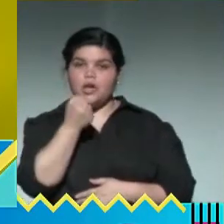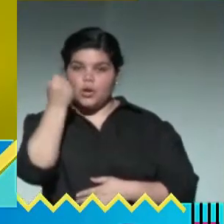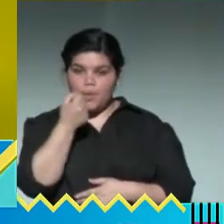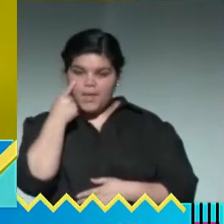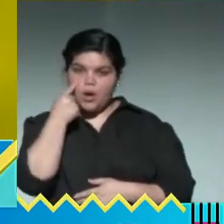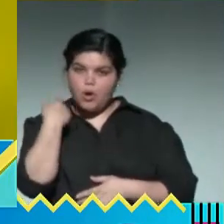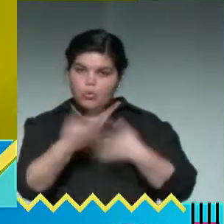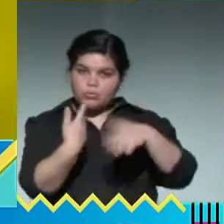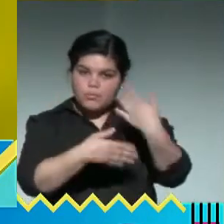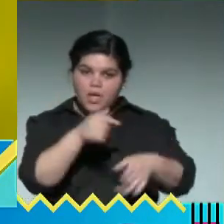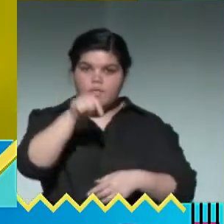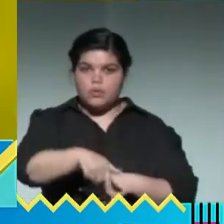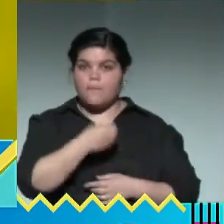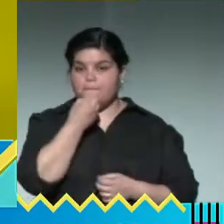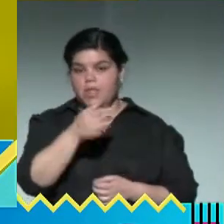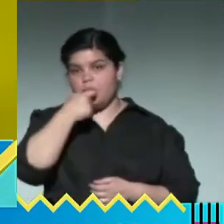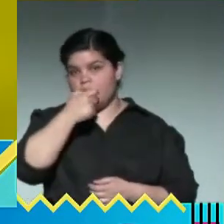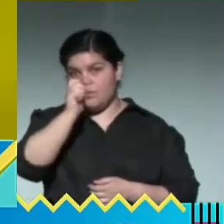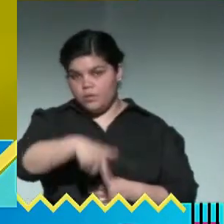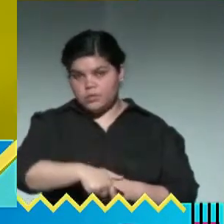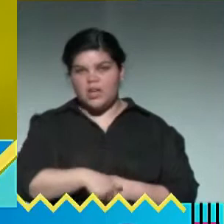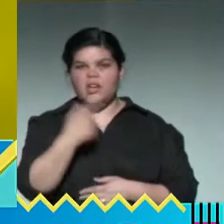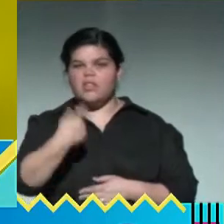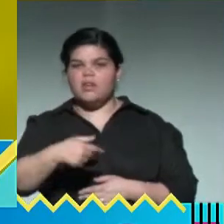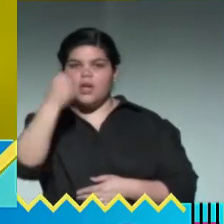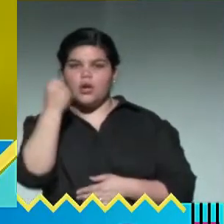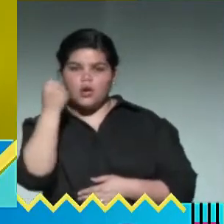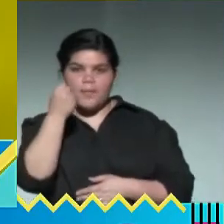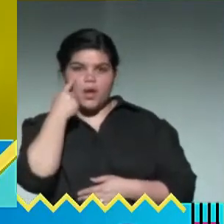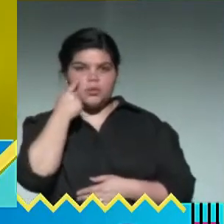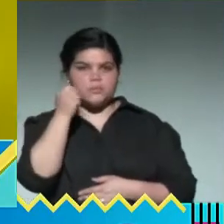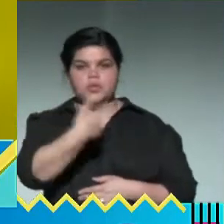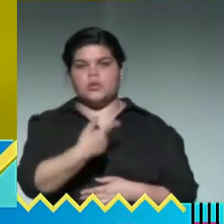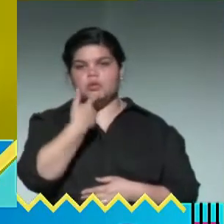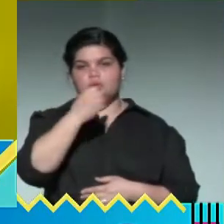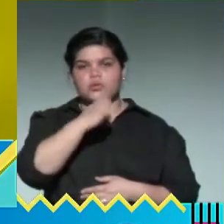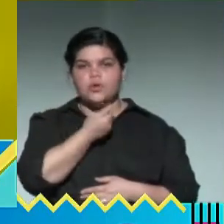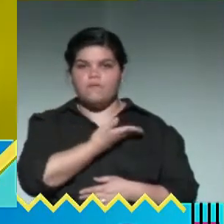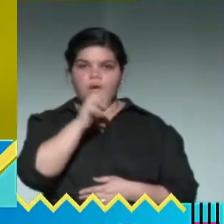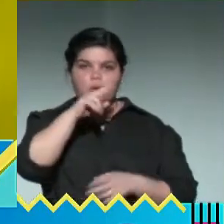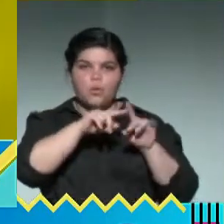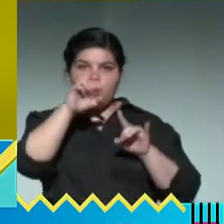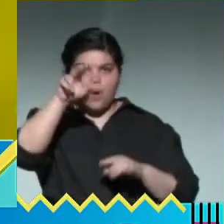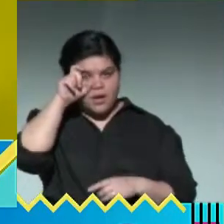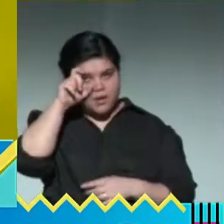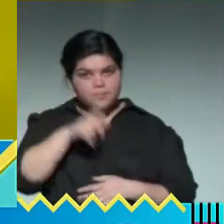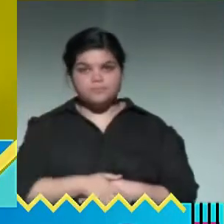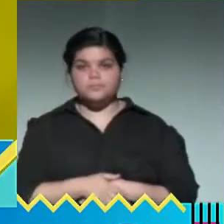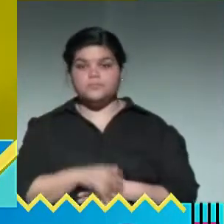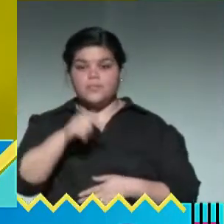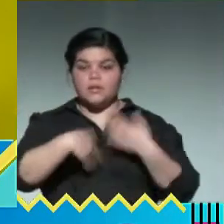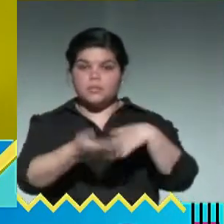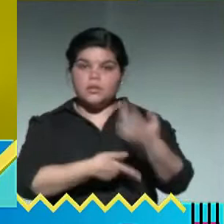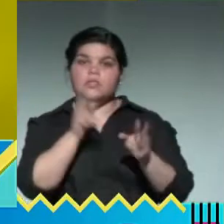conocimiento. En Mendoza, puntualmente, economía del conocimiento, software, la industria del software. También el tema del turismo,